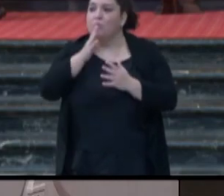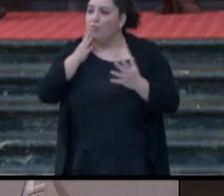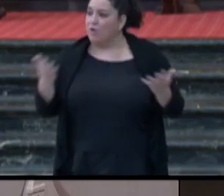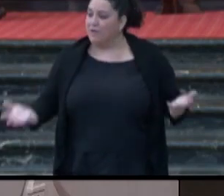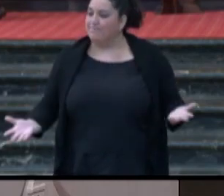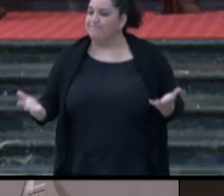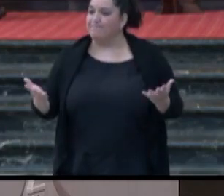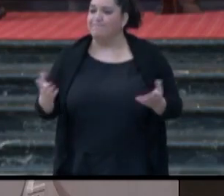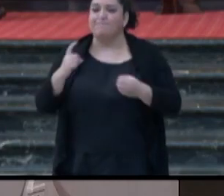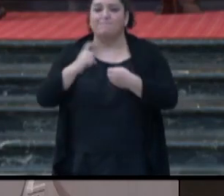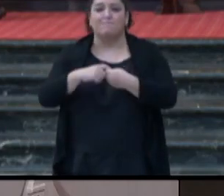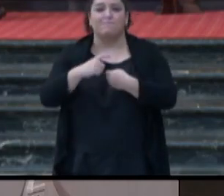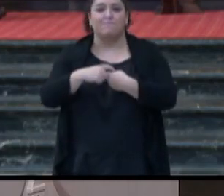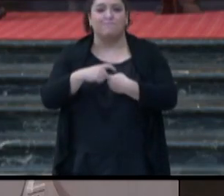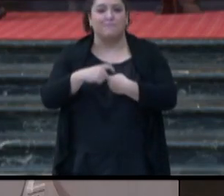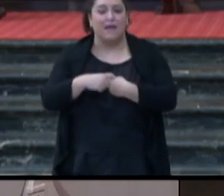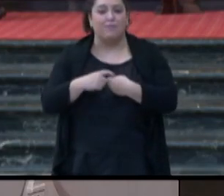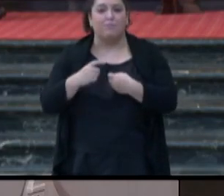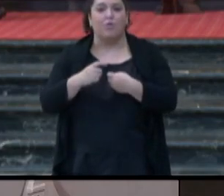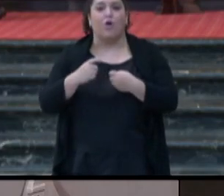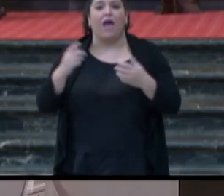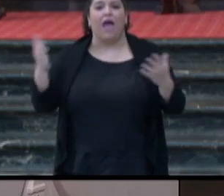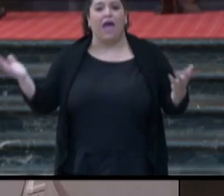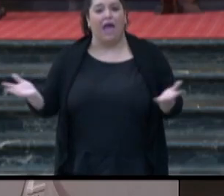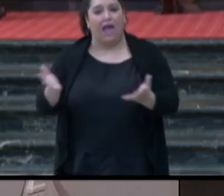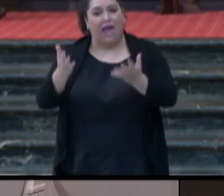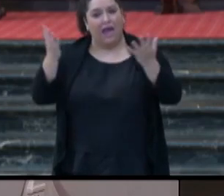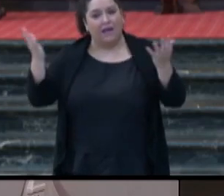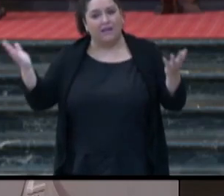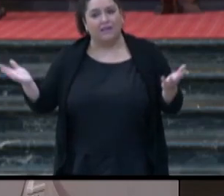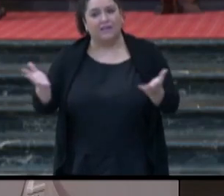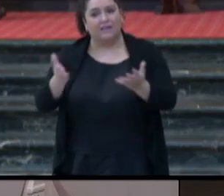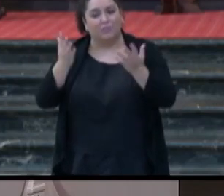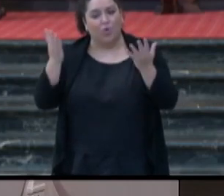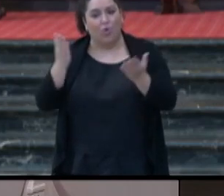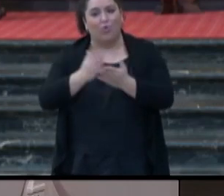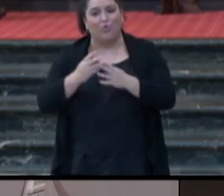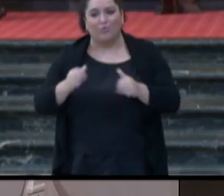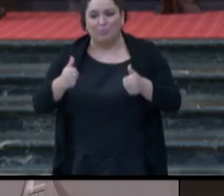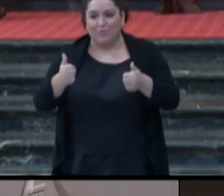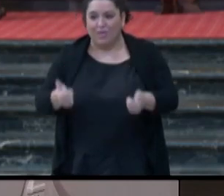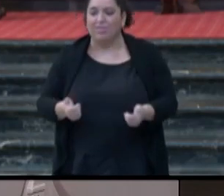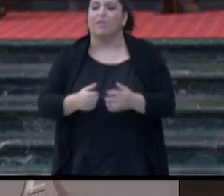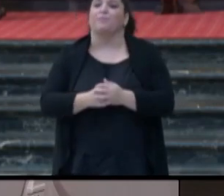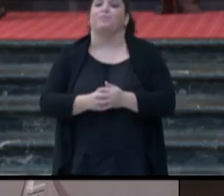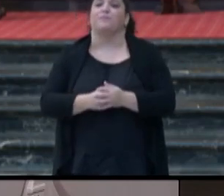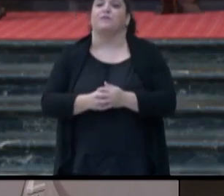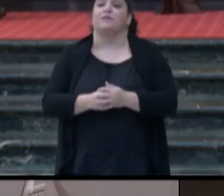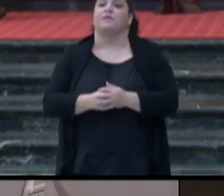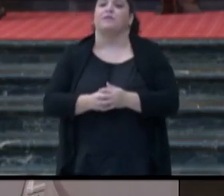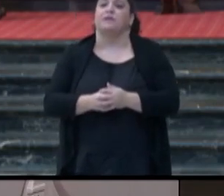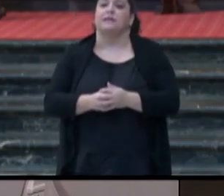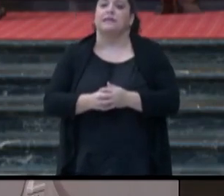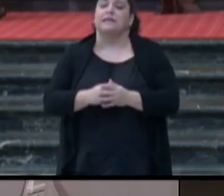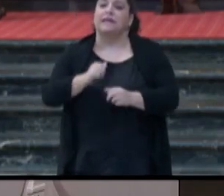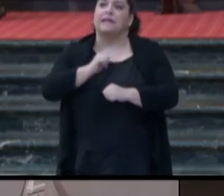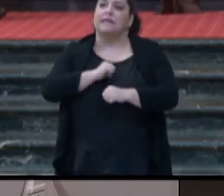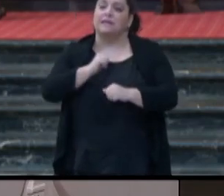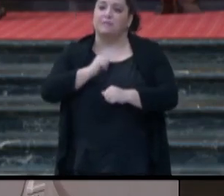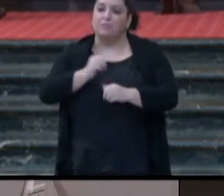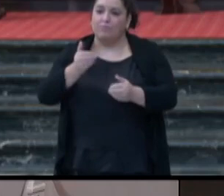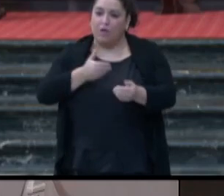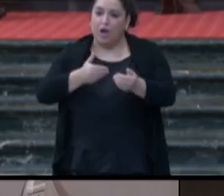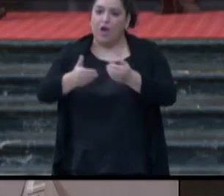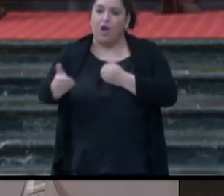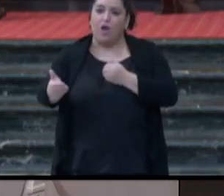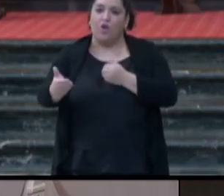miembros de la acción católica general al comienzo de este curso el deseo de que podáis llegar